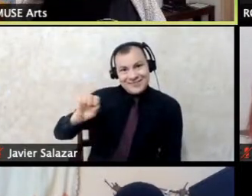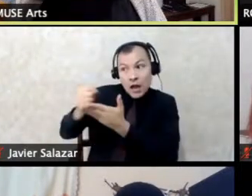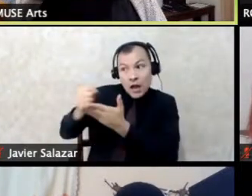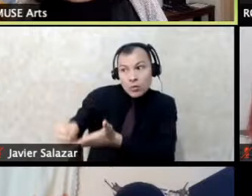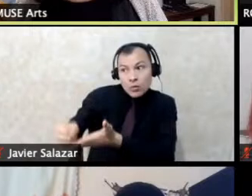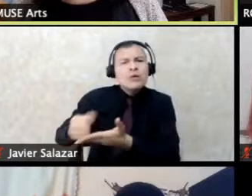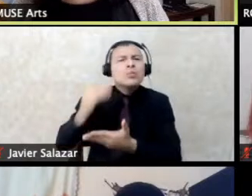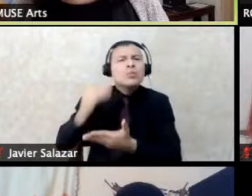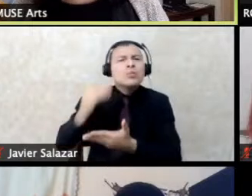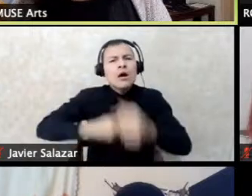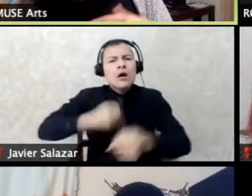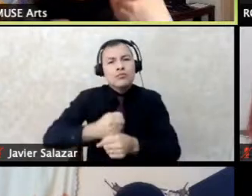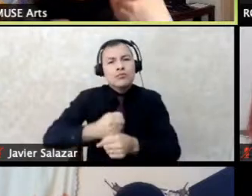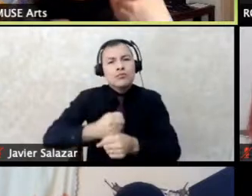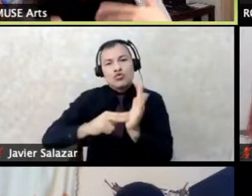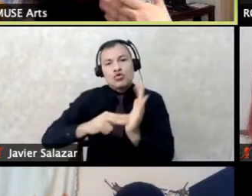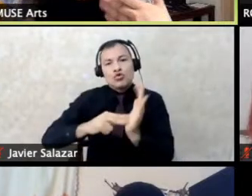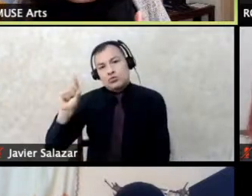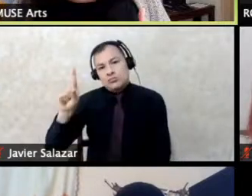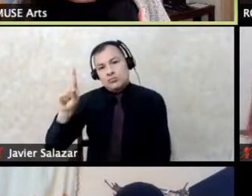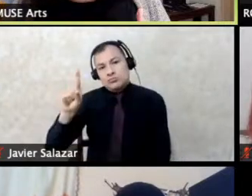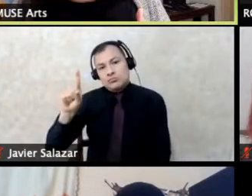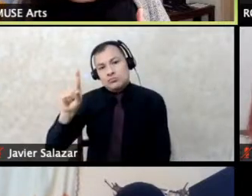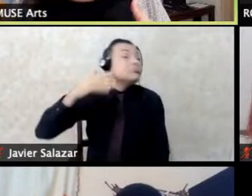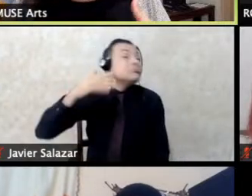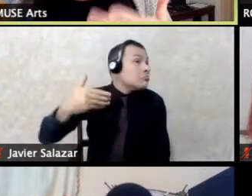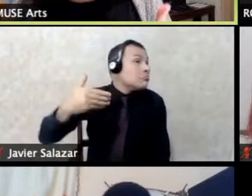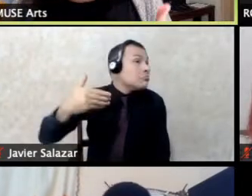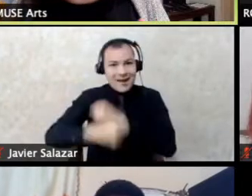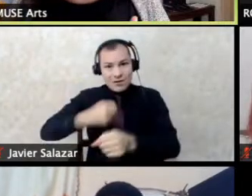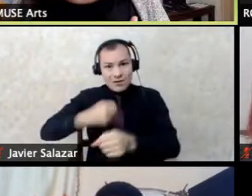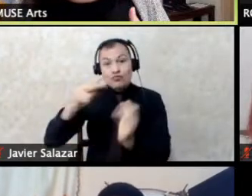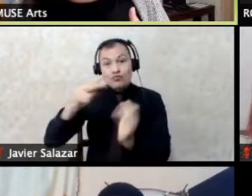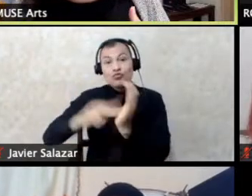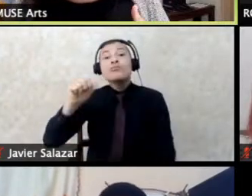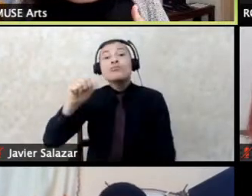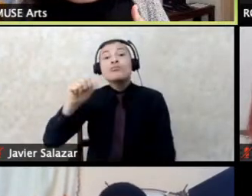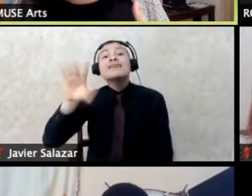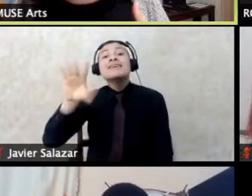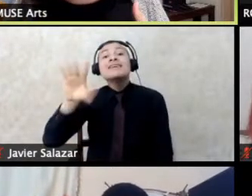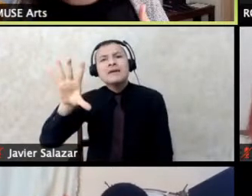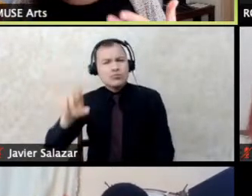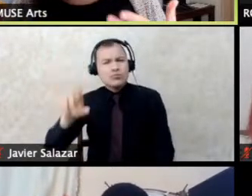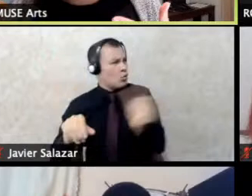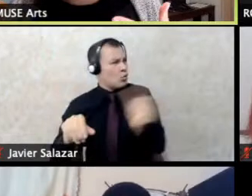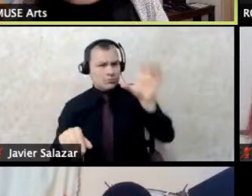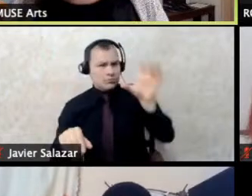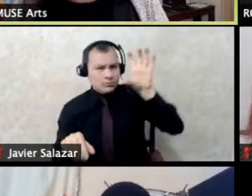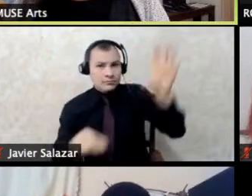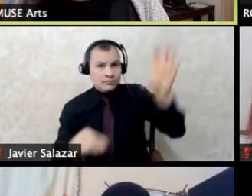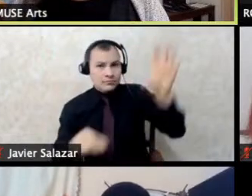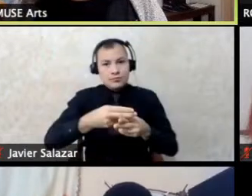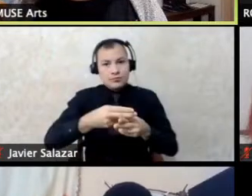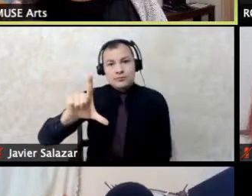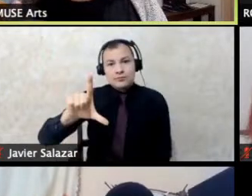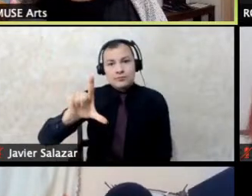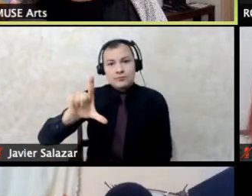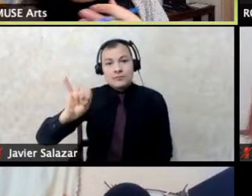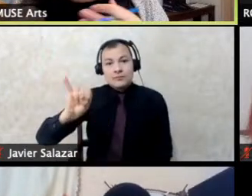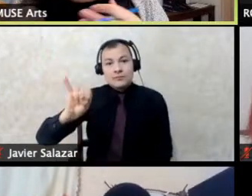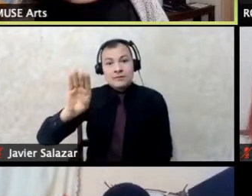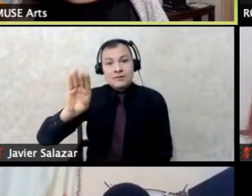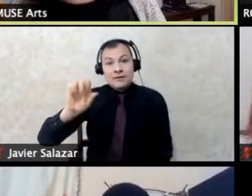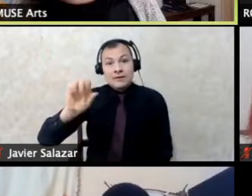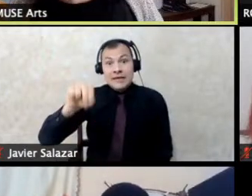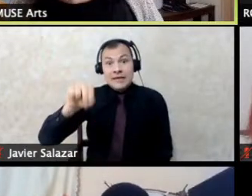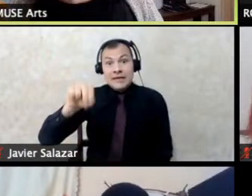en Líbano hicimos el mismo trabajo y nos enfocamos en niños y niñas que son de origen sirio.